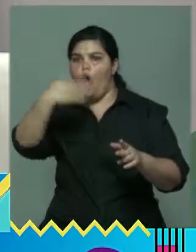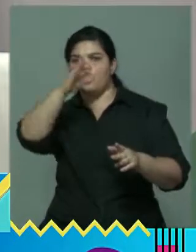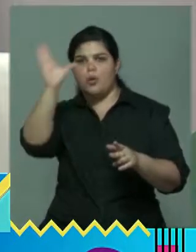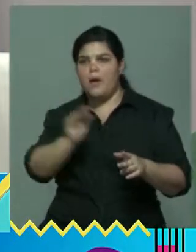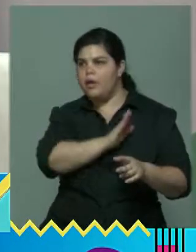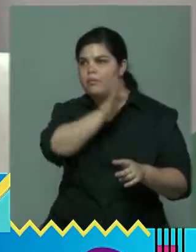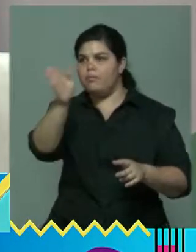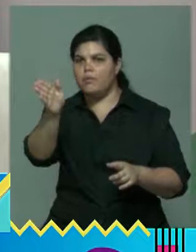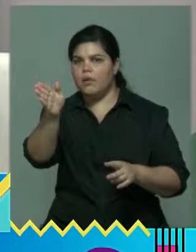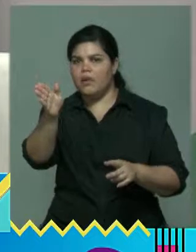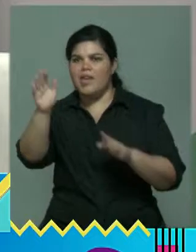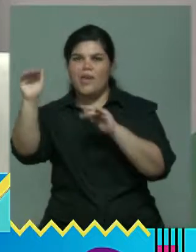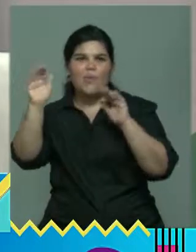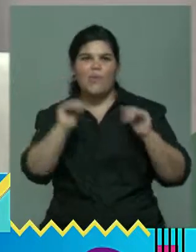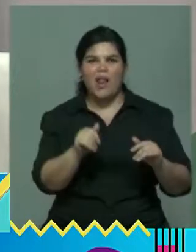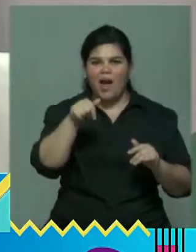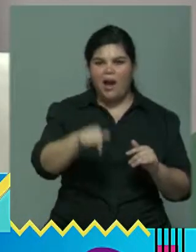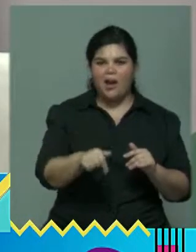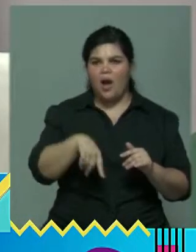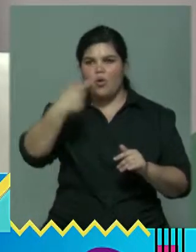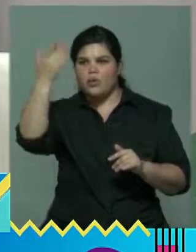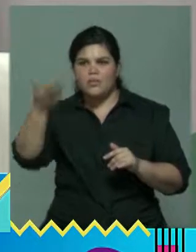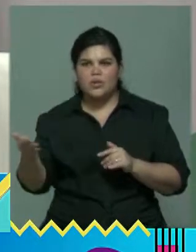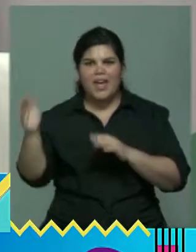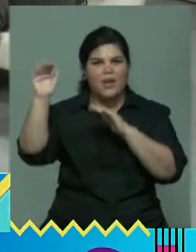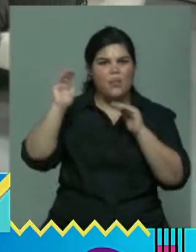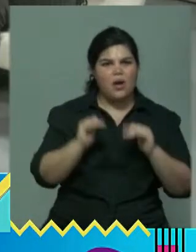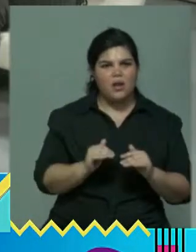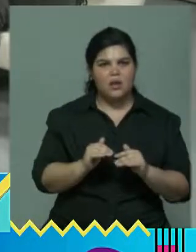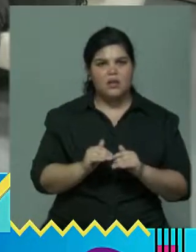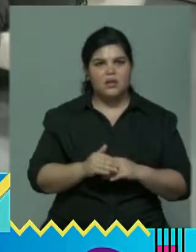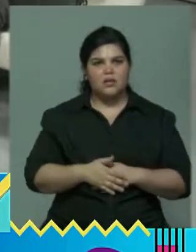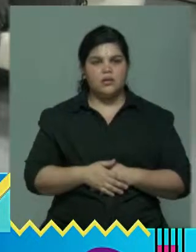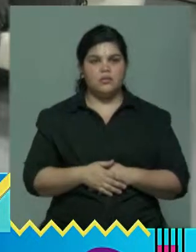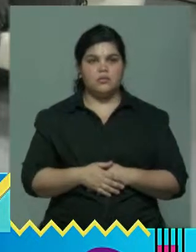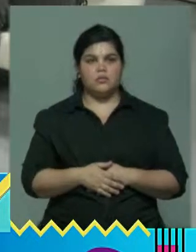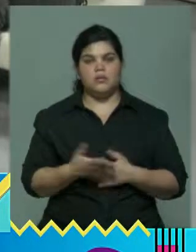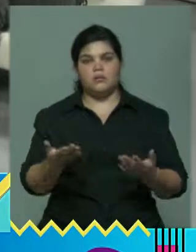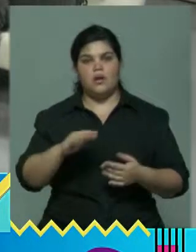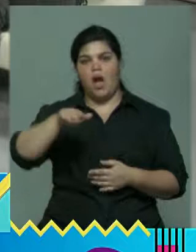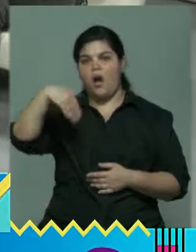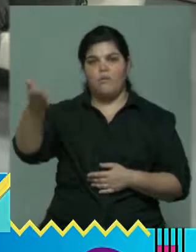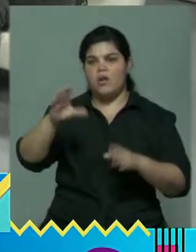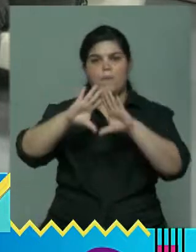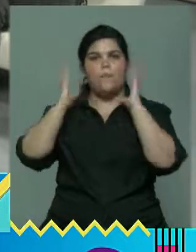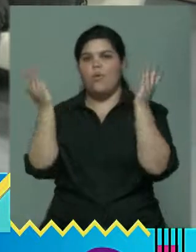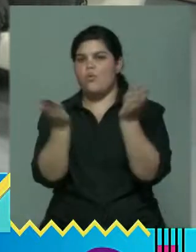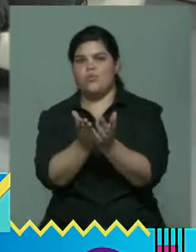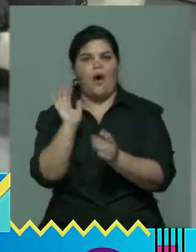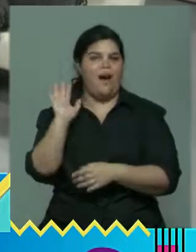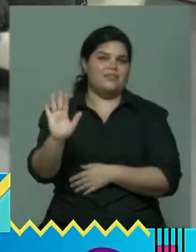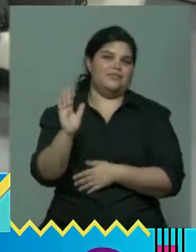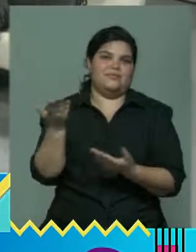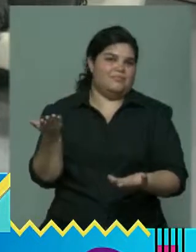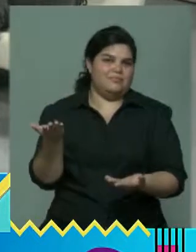en otros lugares del mundo. Entonces digo... Sí, la xenofobia como problema estructural, digamos, a nivel mundial. Mundial, tal cual. Sí,